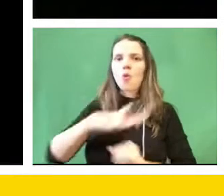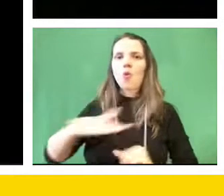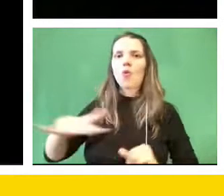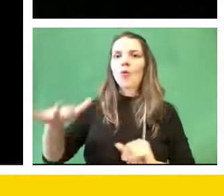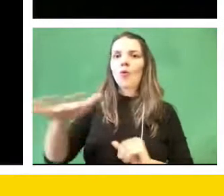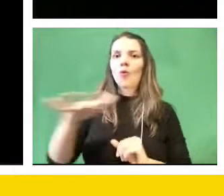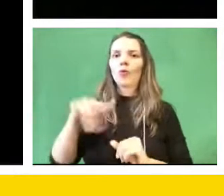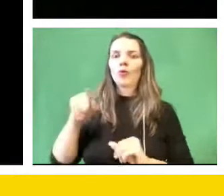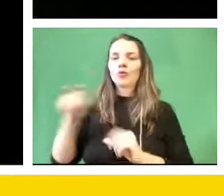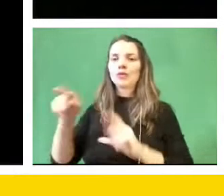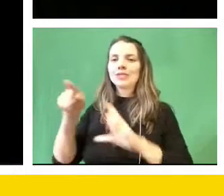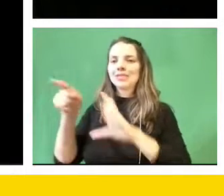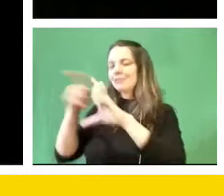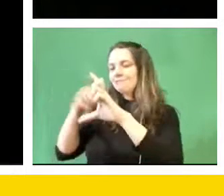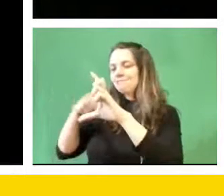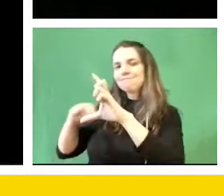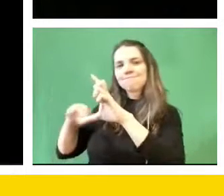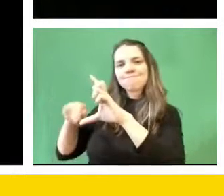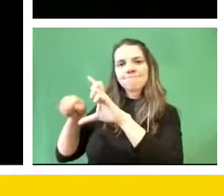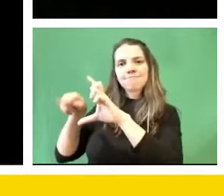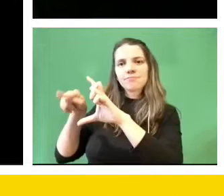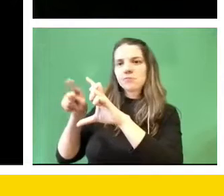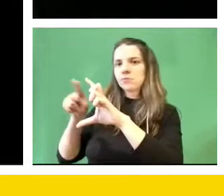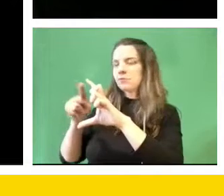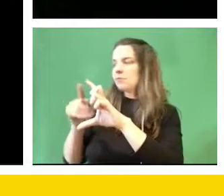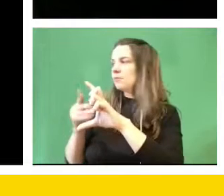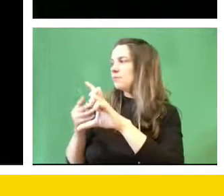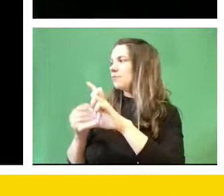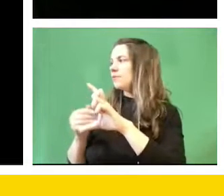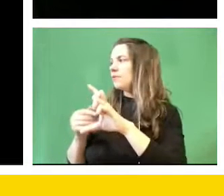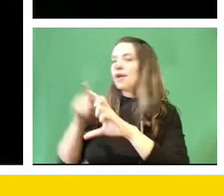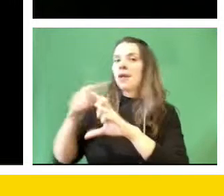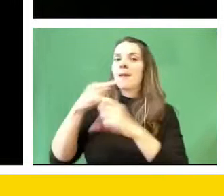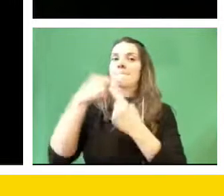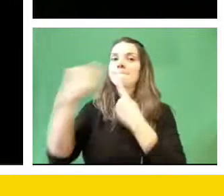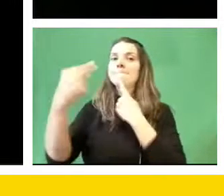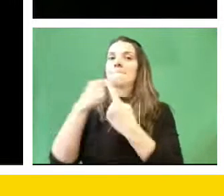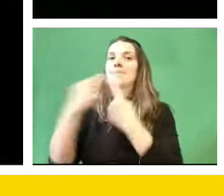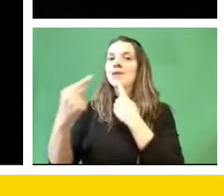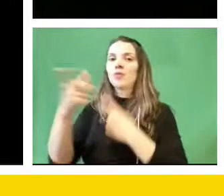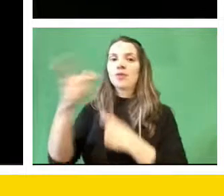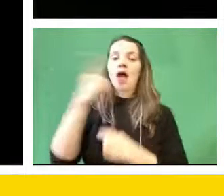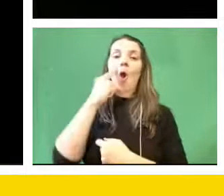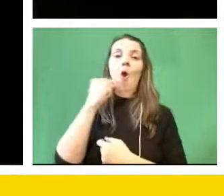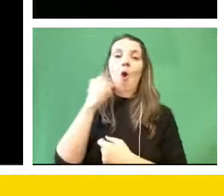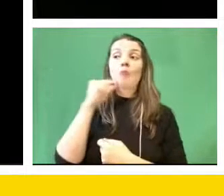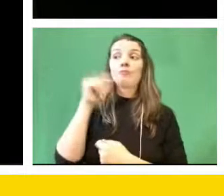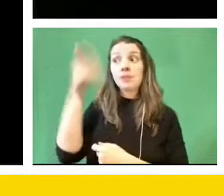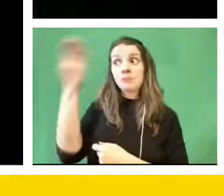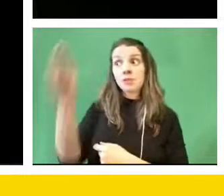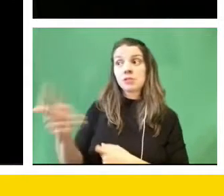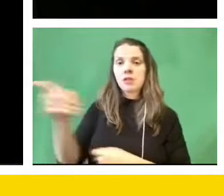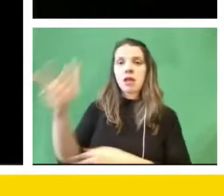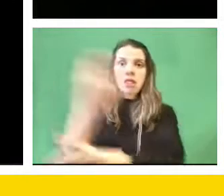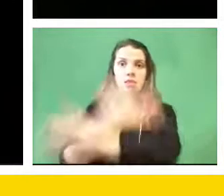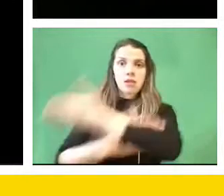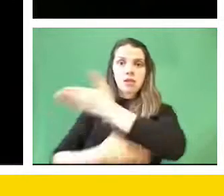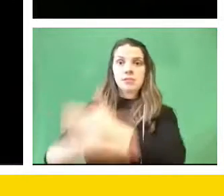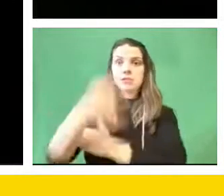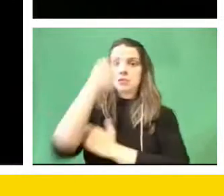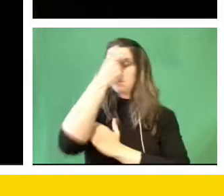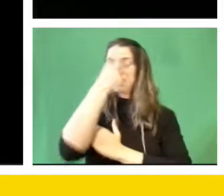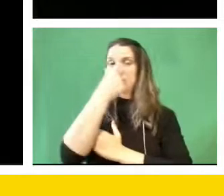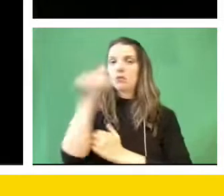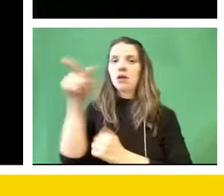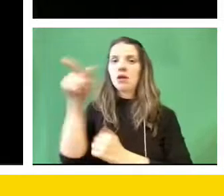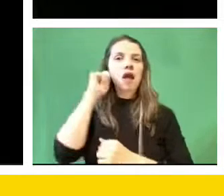convergente, con un encuestado sujeto masculino con discapacidad visual de 33 años, en donde